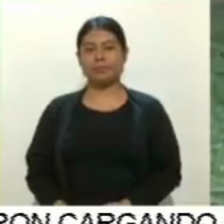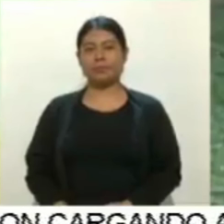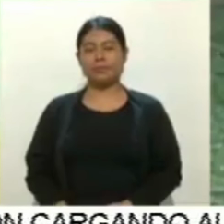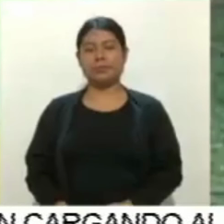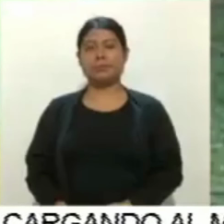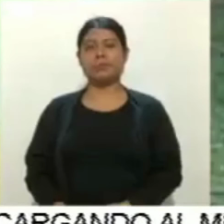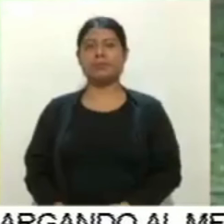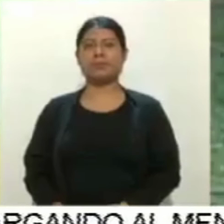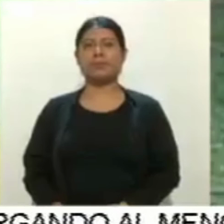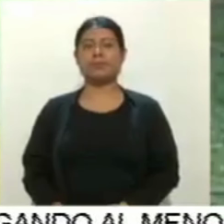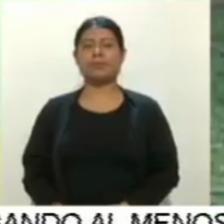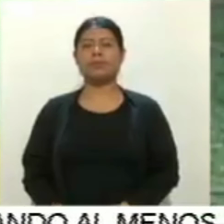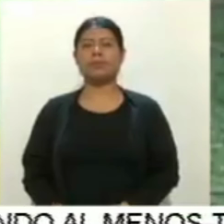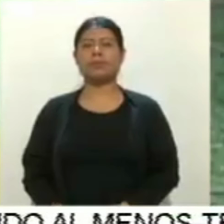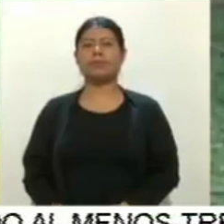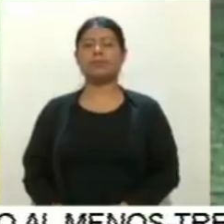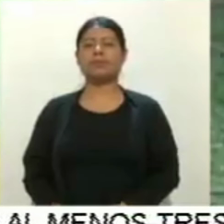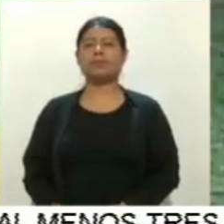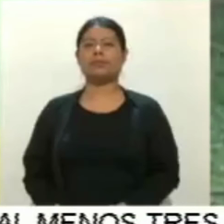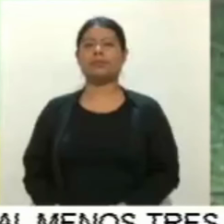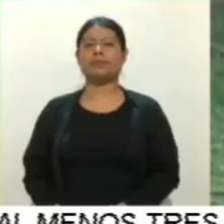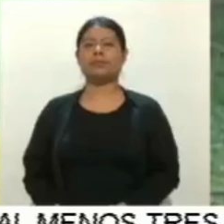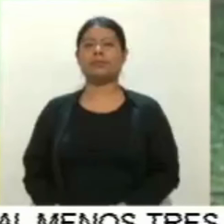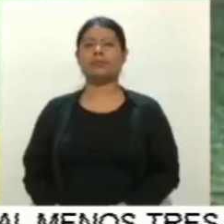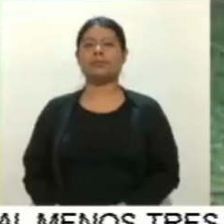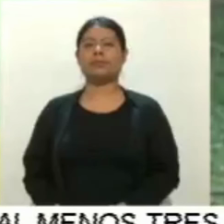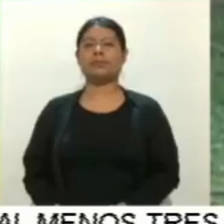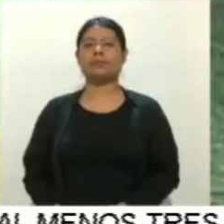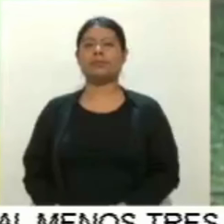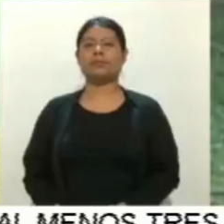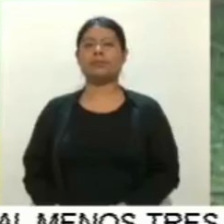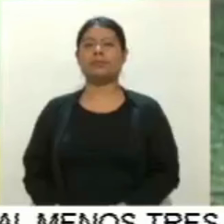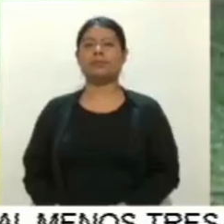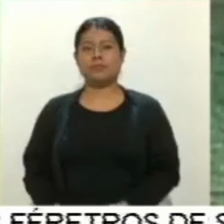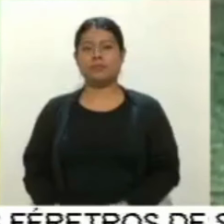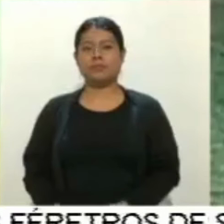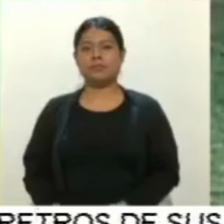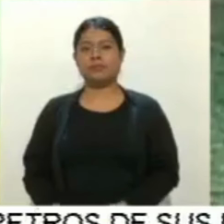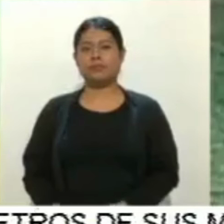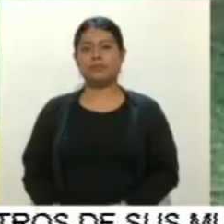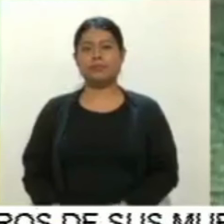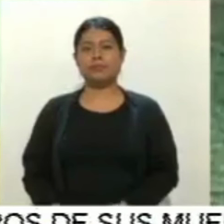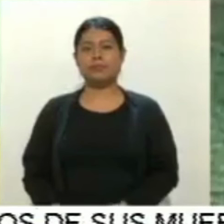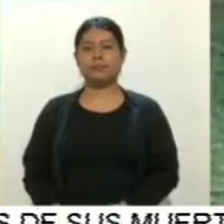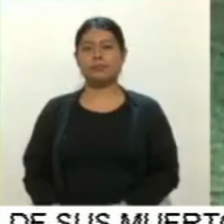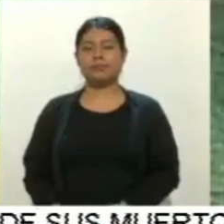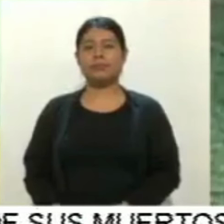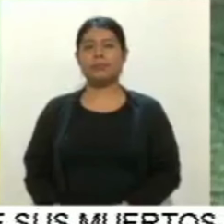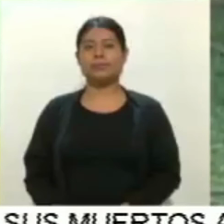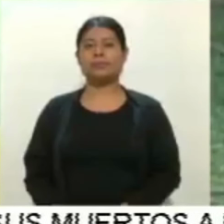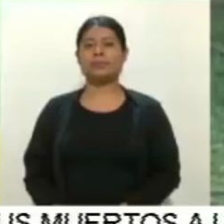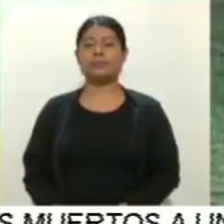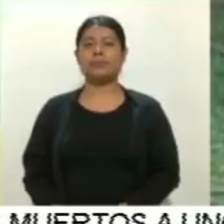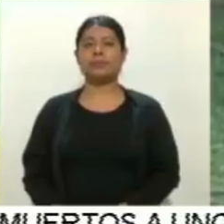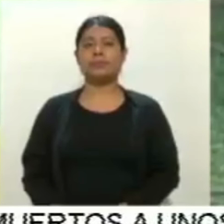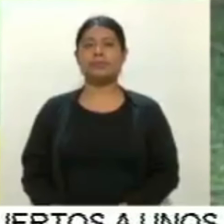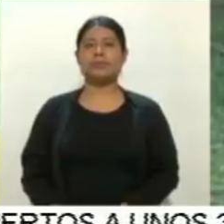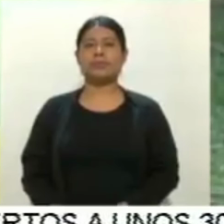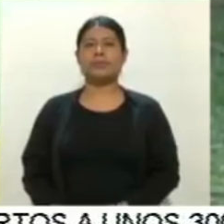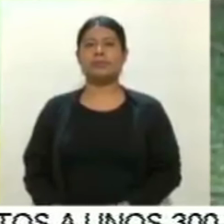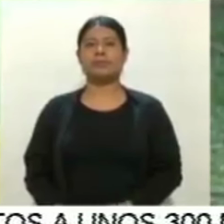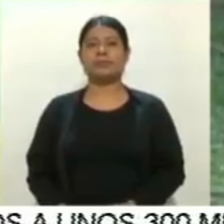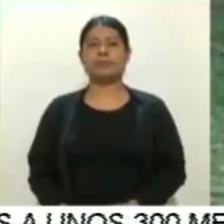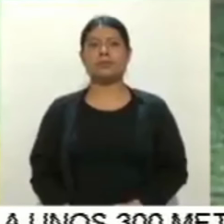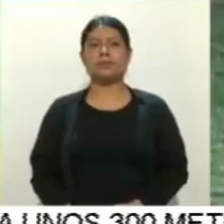Y nos vamos a bailar hasta la costa de Pinotepa Nacional. Y es banda